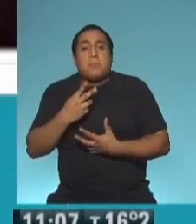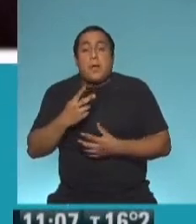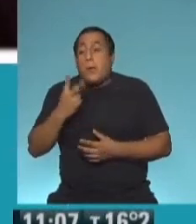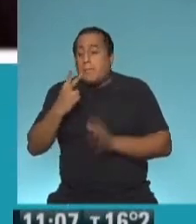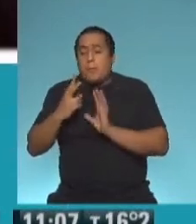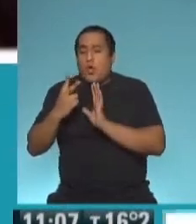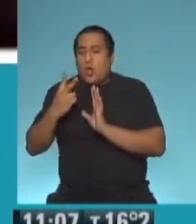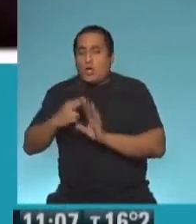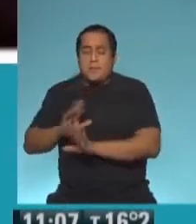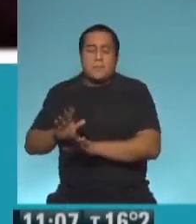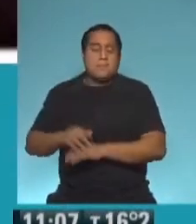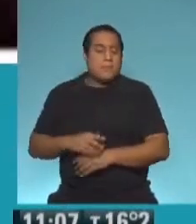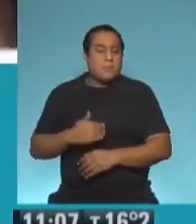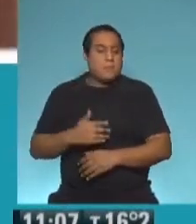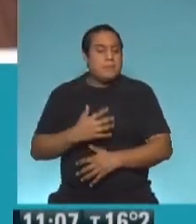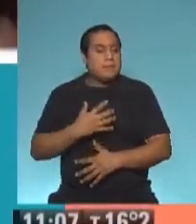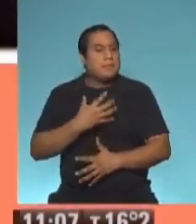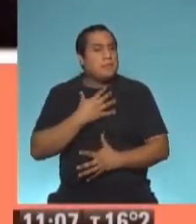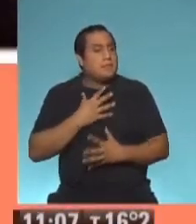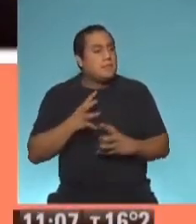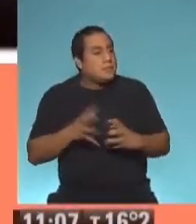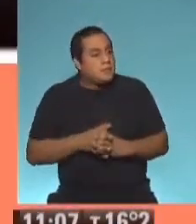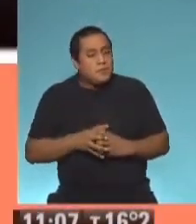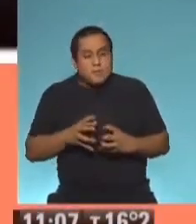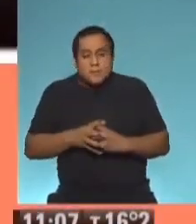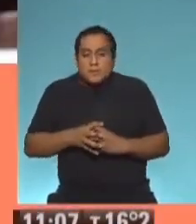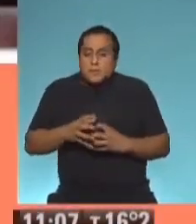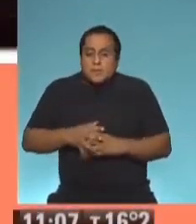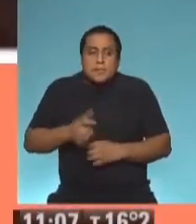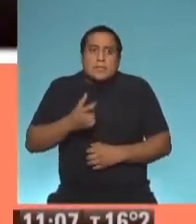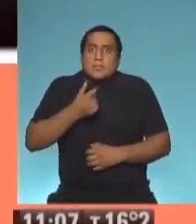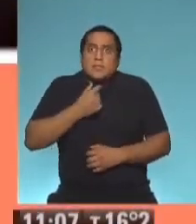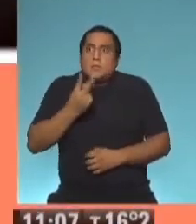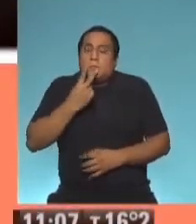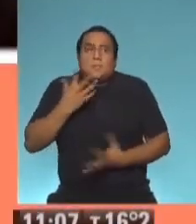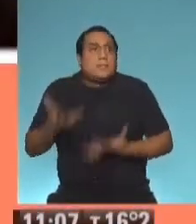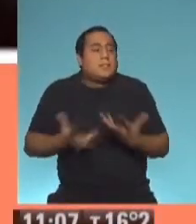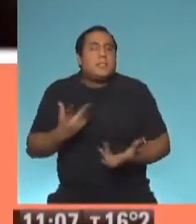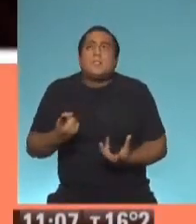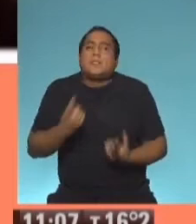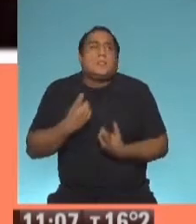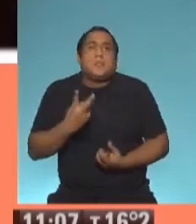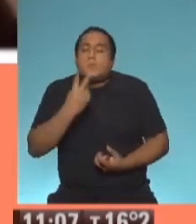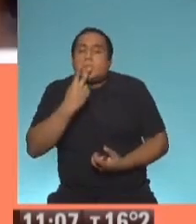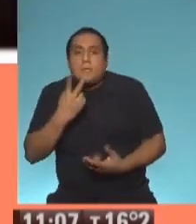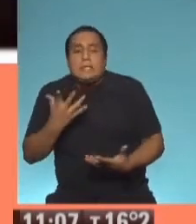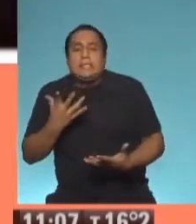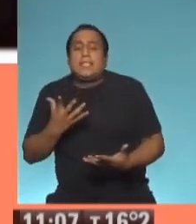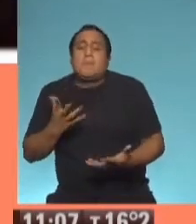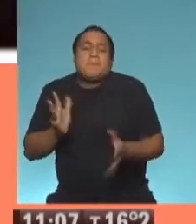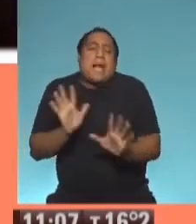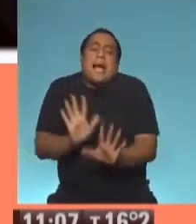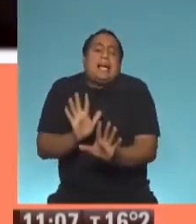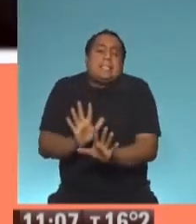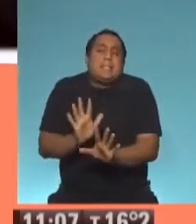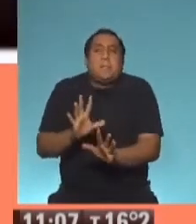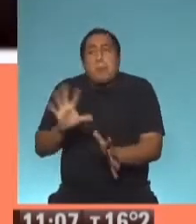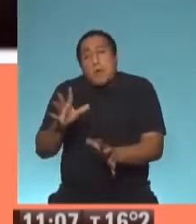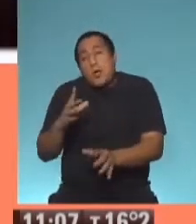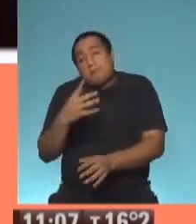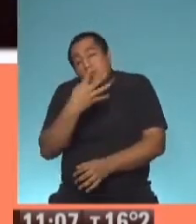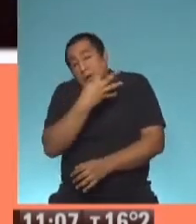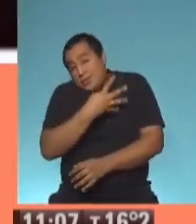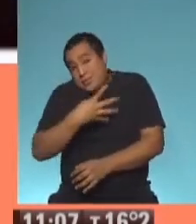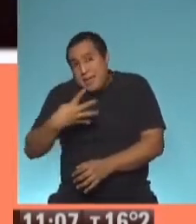inicial de ansiedad, de cambios en el tema del sueño, de desesperación por fumar, que se dan los primeros 4 semanas al